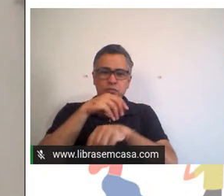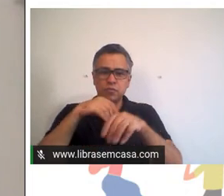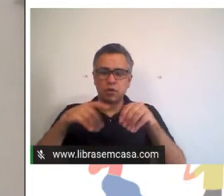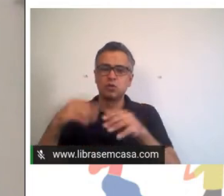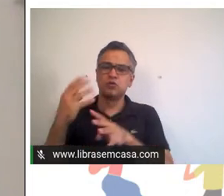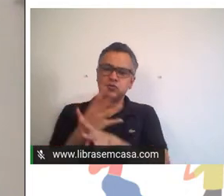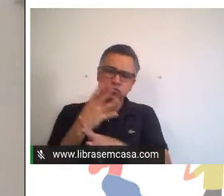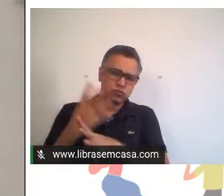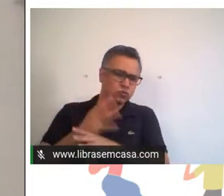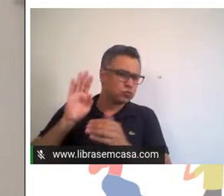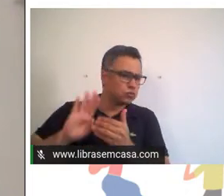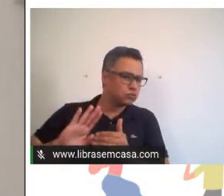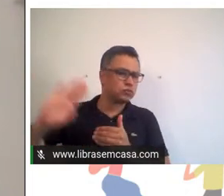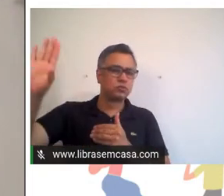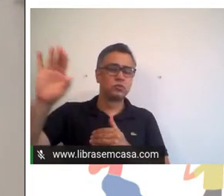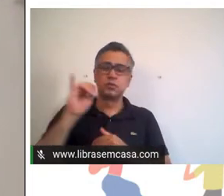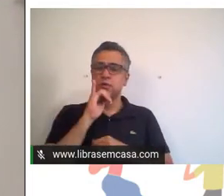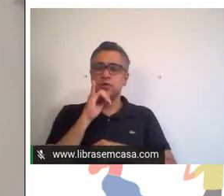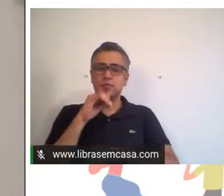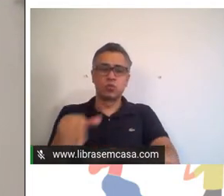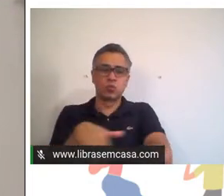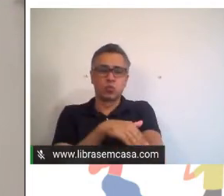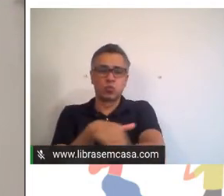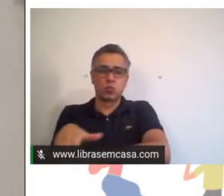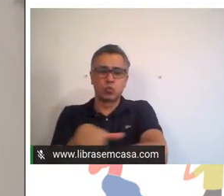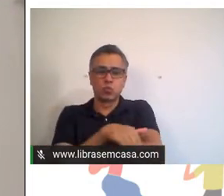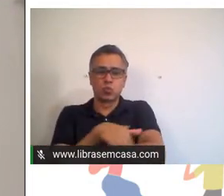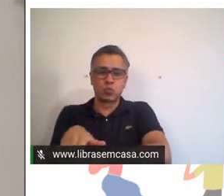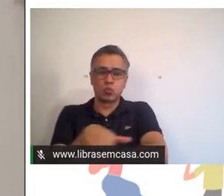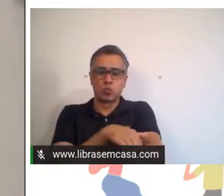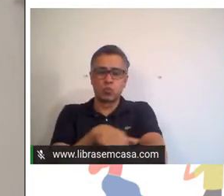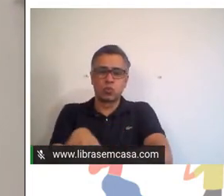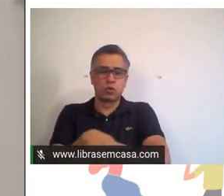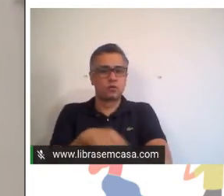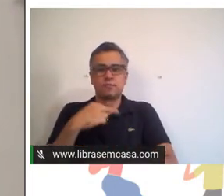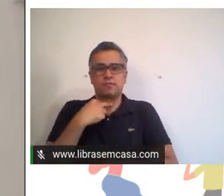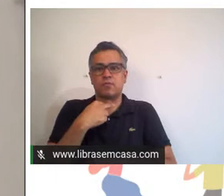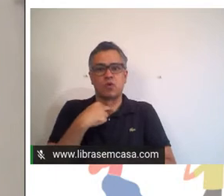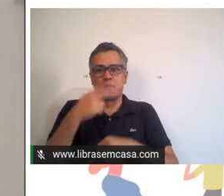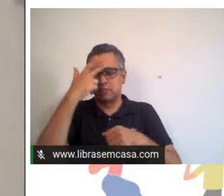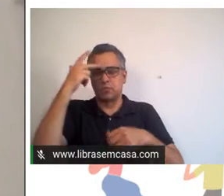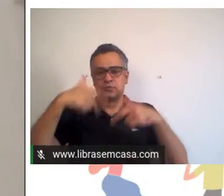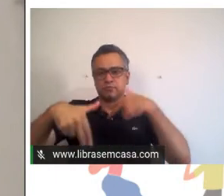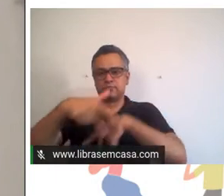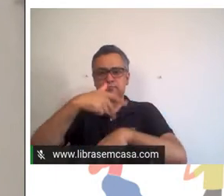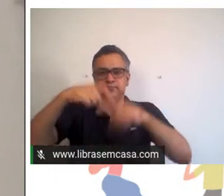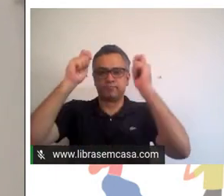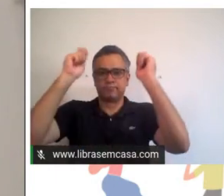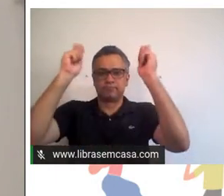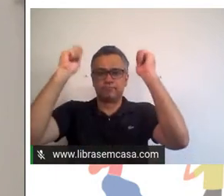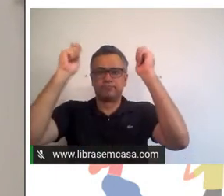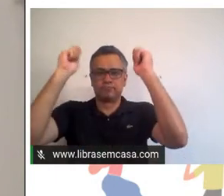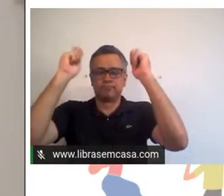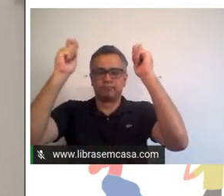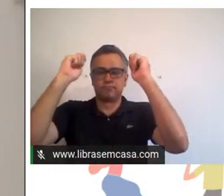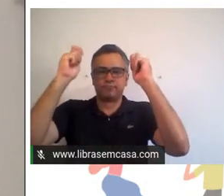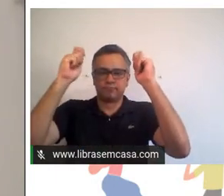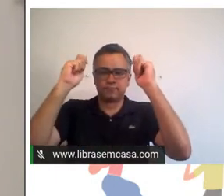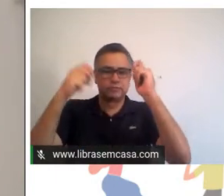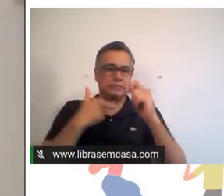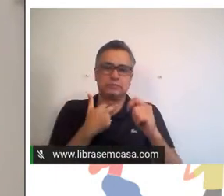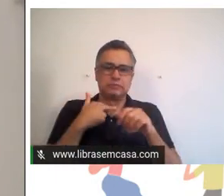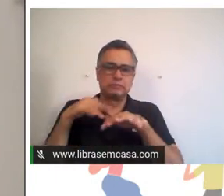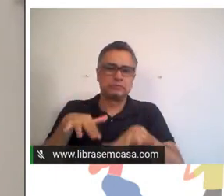las resistencias, por ejemplo la calle está muy restringida como espacio de